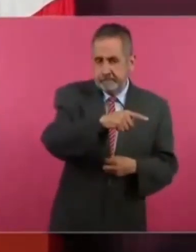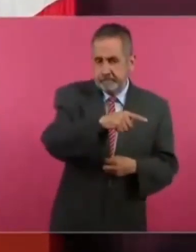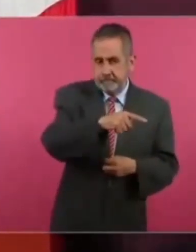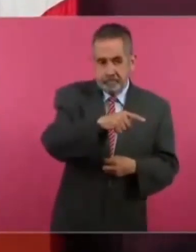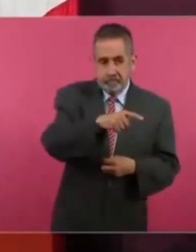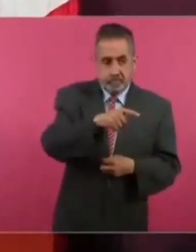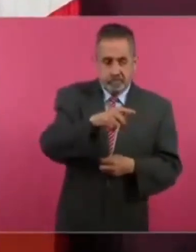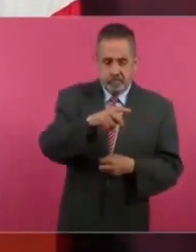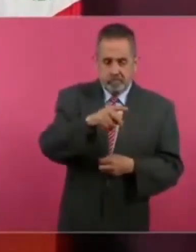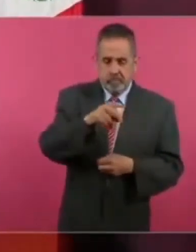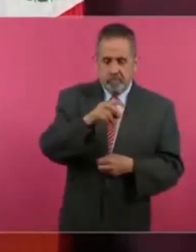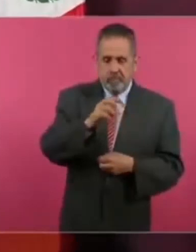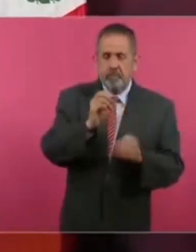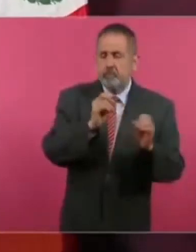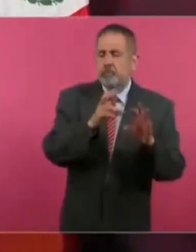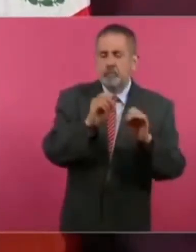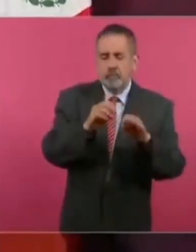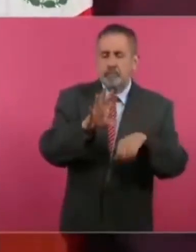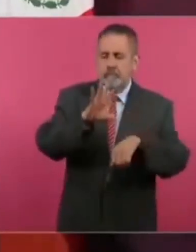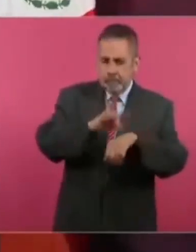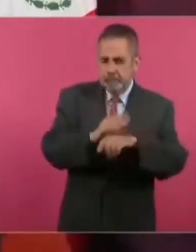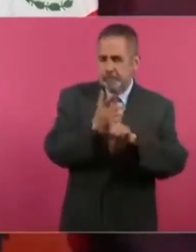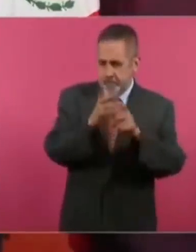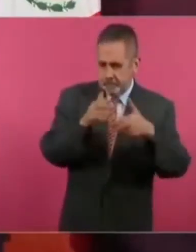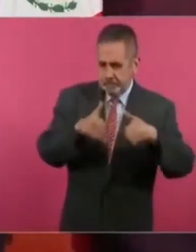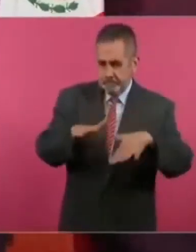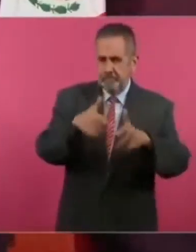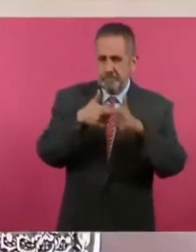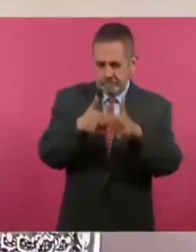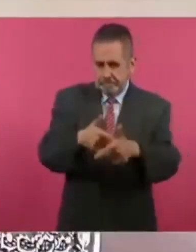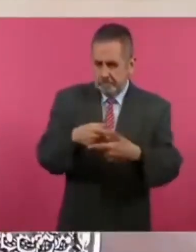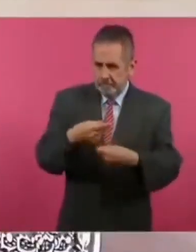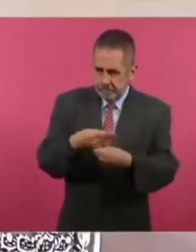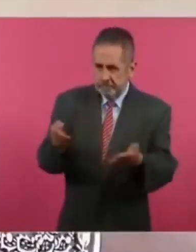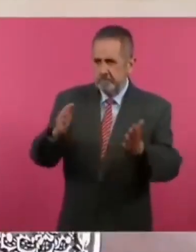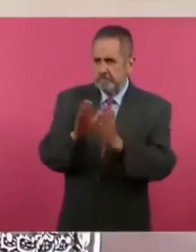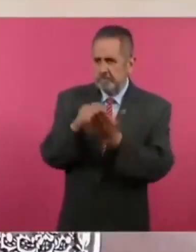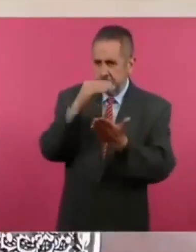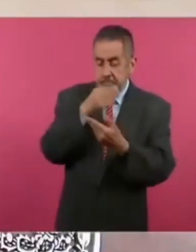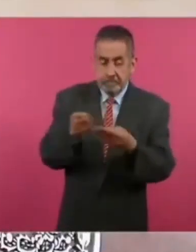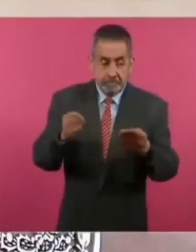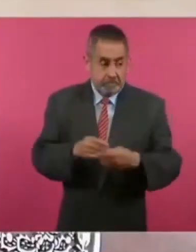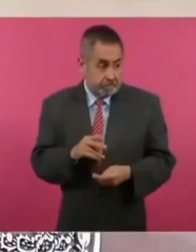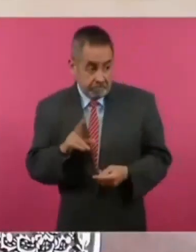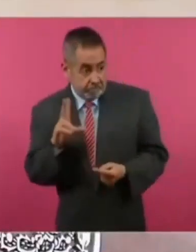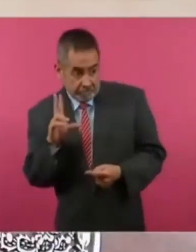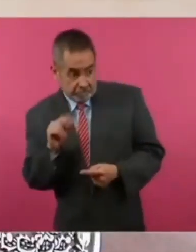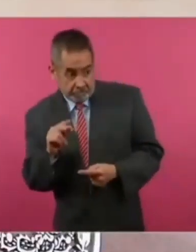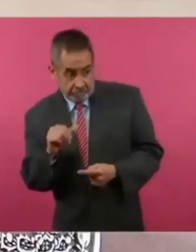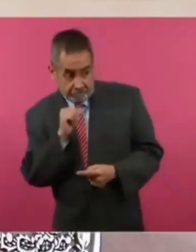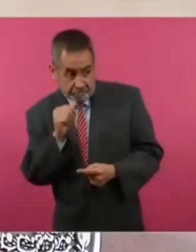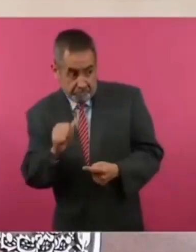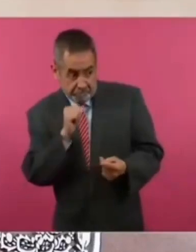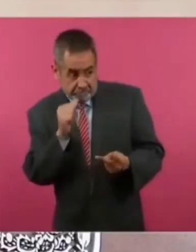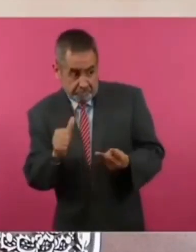no concede la suspensión para que no se distribuyan los libros en